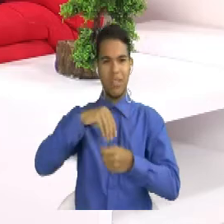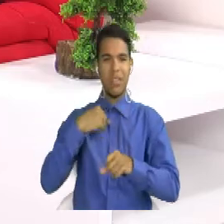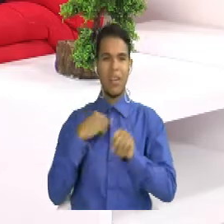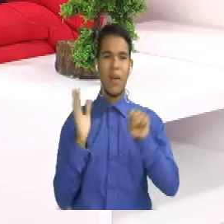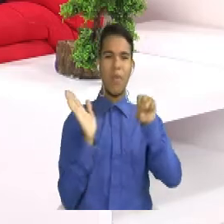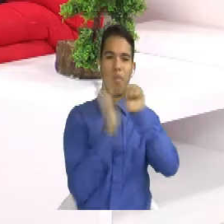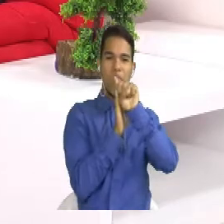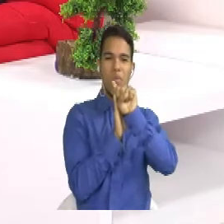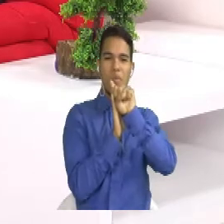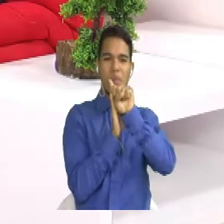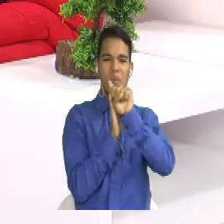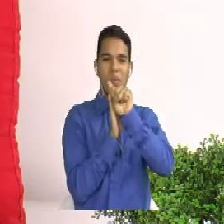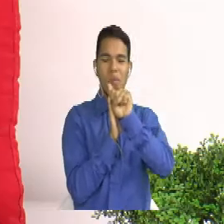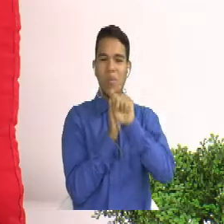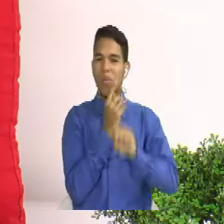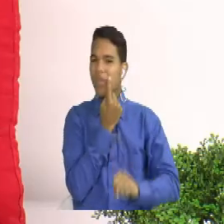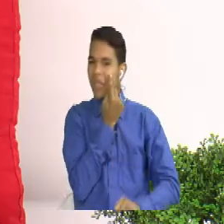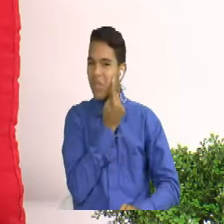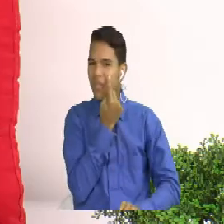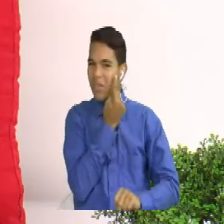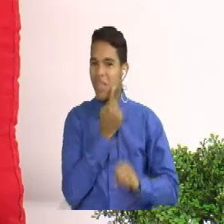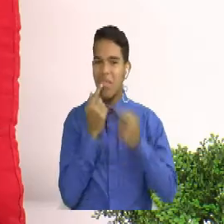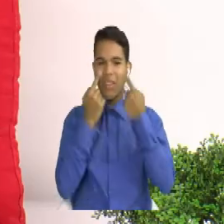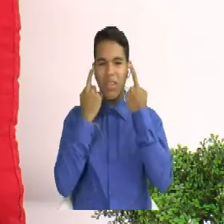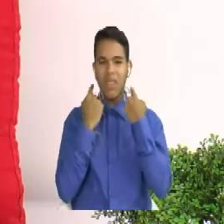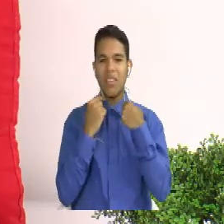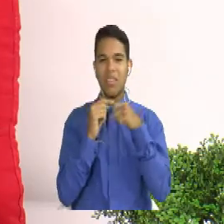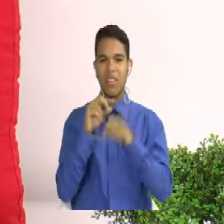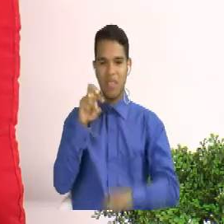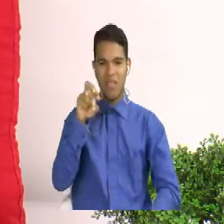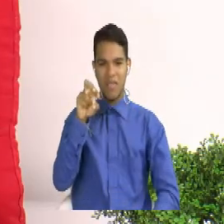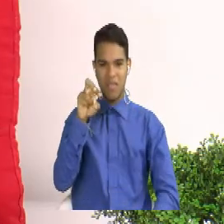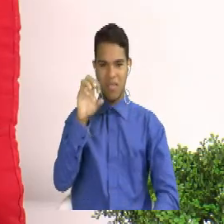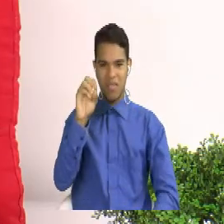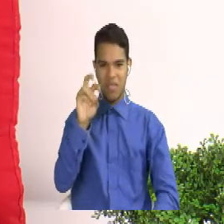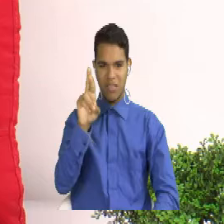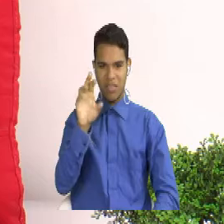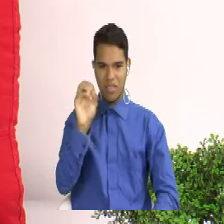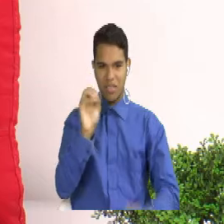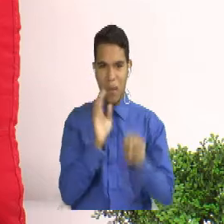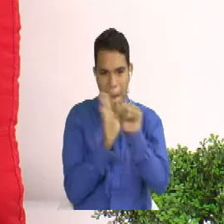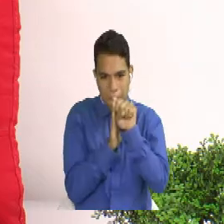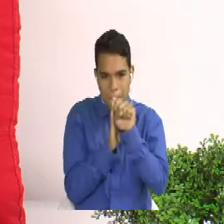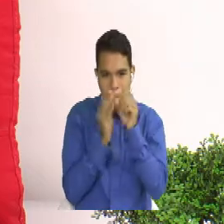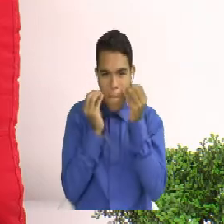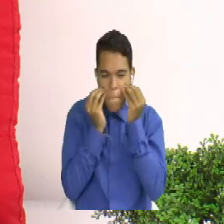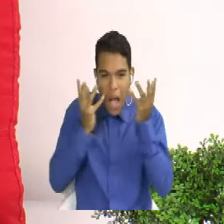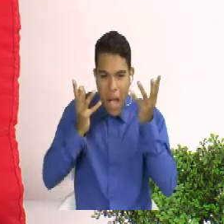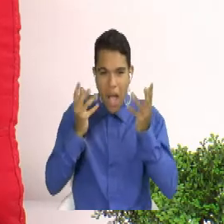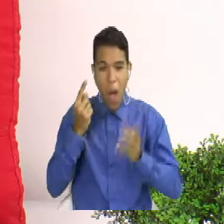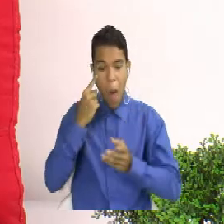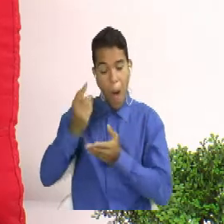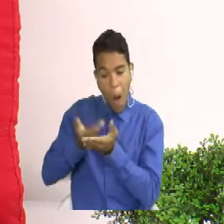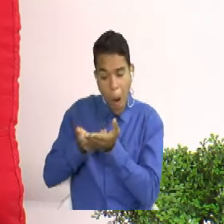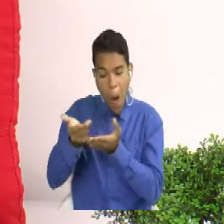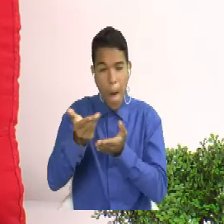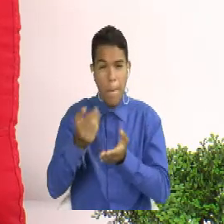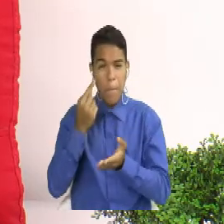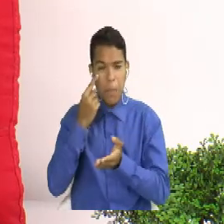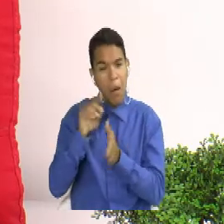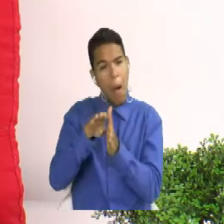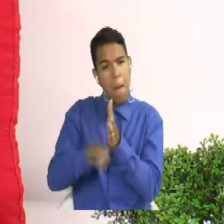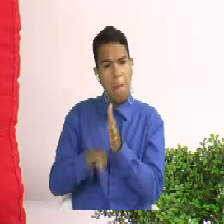poro y hacer salir más acné. Entonces hay que tener mucho cuidado con lo que aplicamos a nuestra cara. No comprar maquillaje